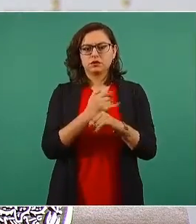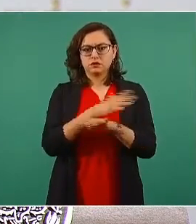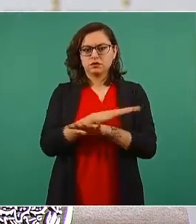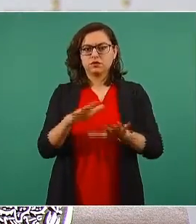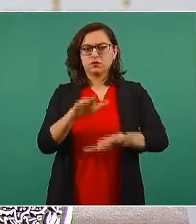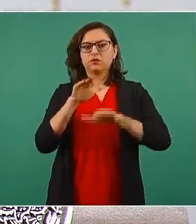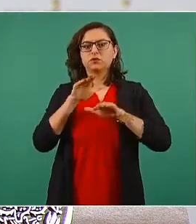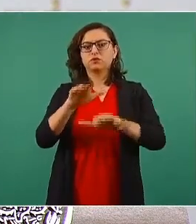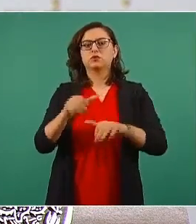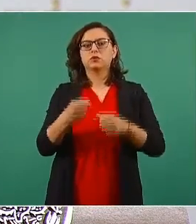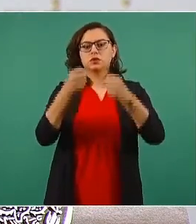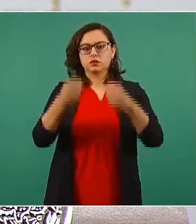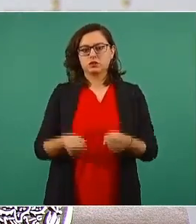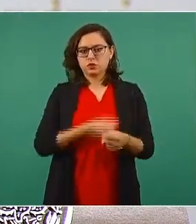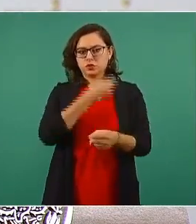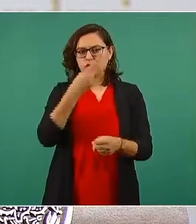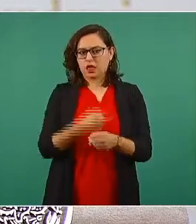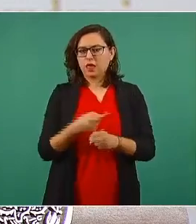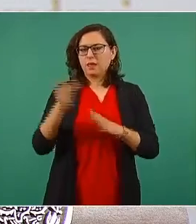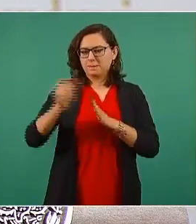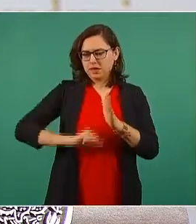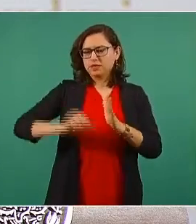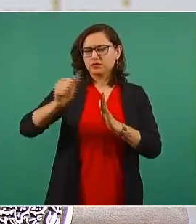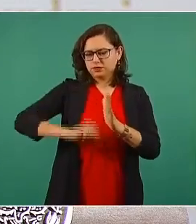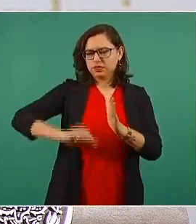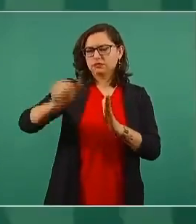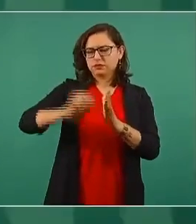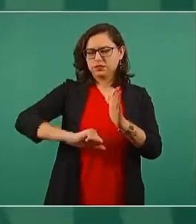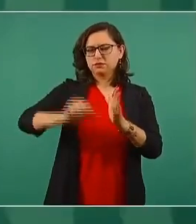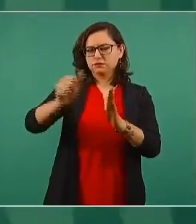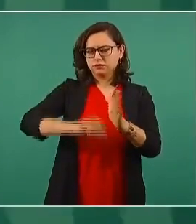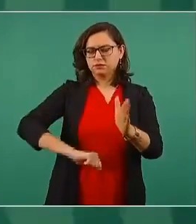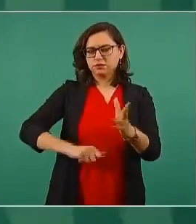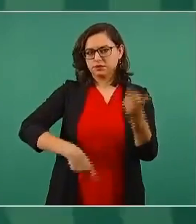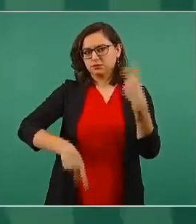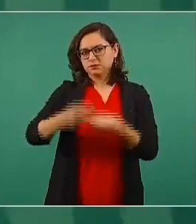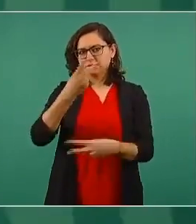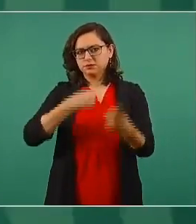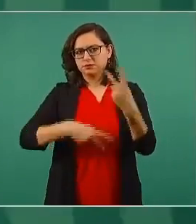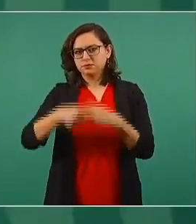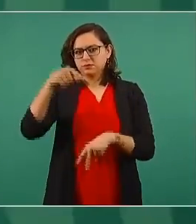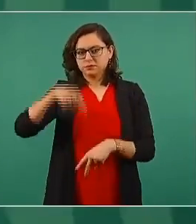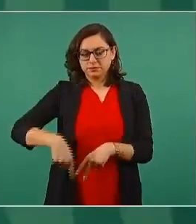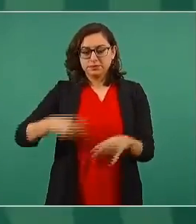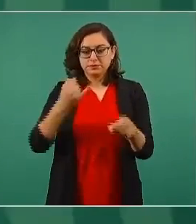informen, ya ves que informamos cada mes sobre el estado que guarda